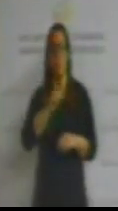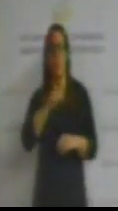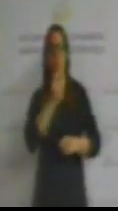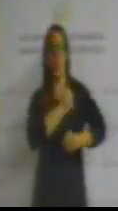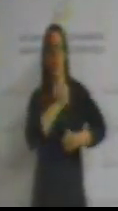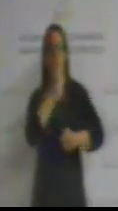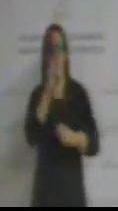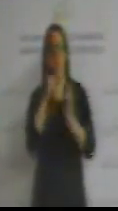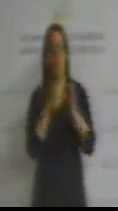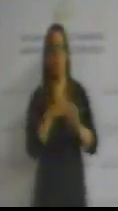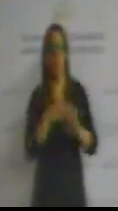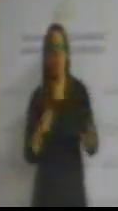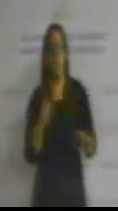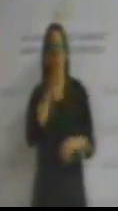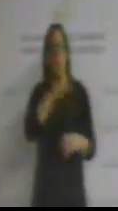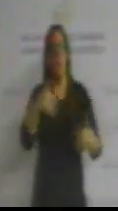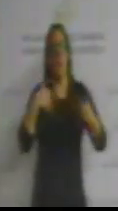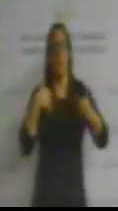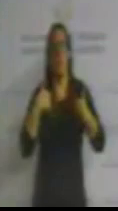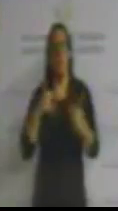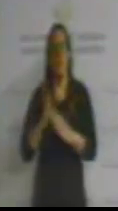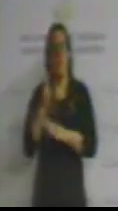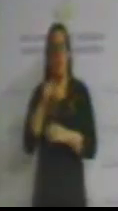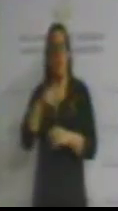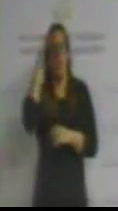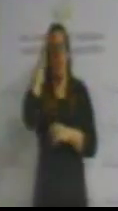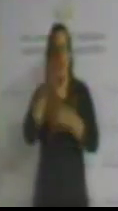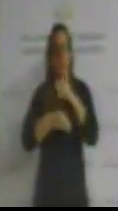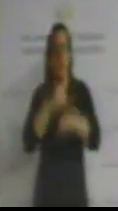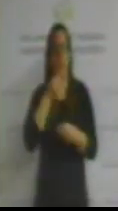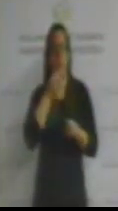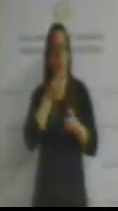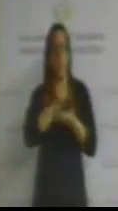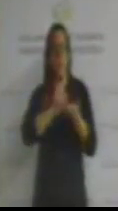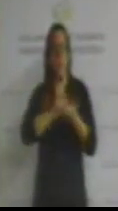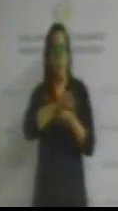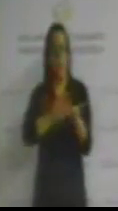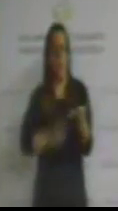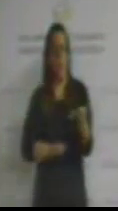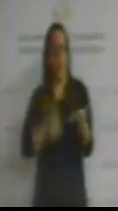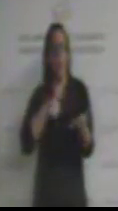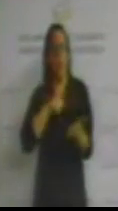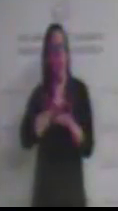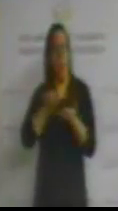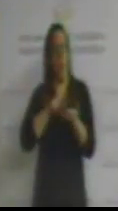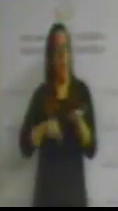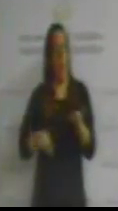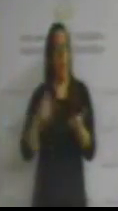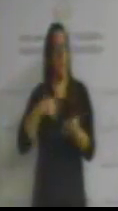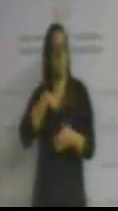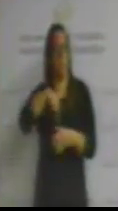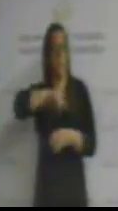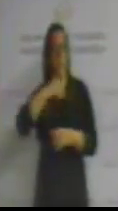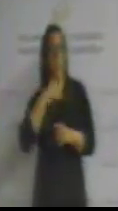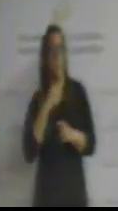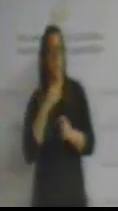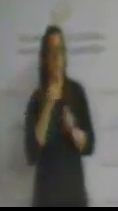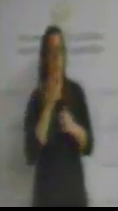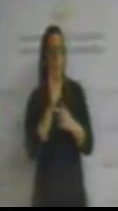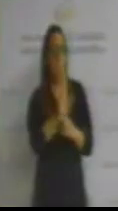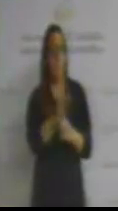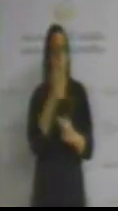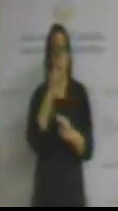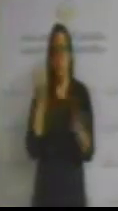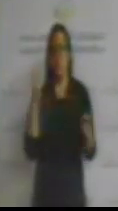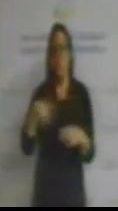las víctimas de ETA en Navarra hicieron un comunicado. Yo le voy a leer. Le voy a leer lo que le plantearon, lo que dijeron públicamente las